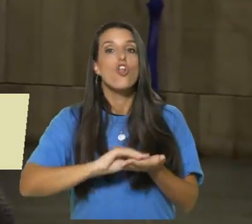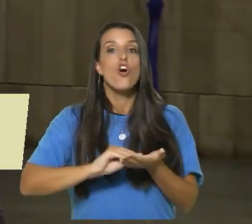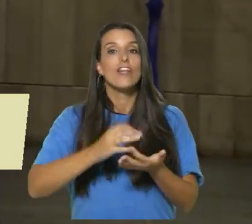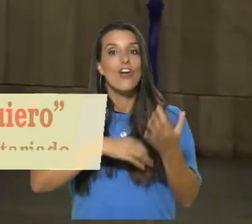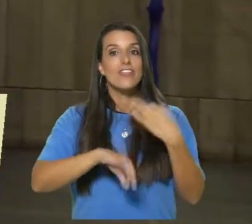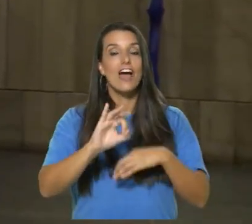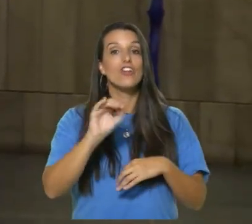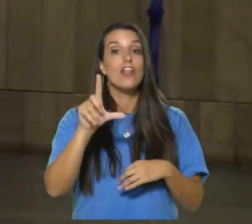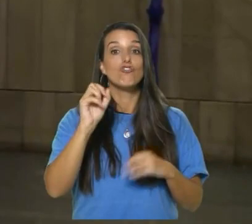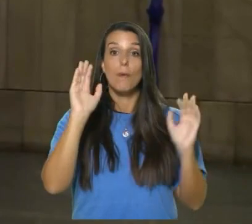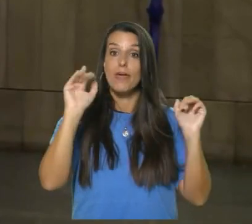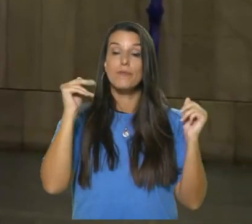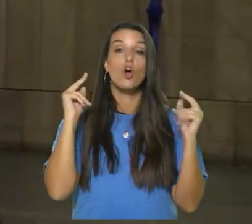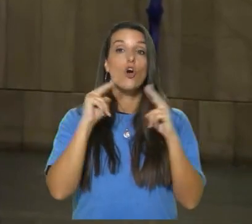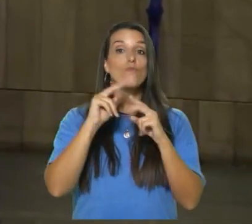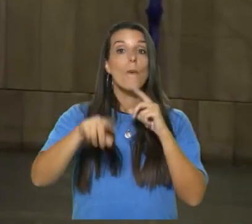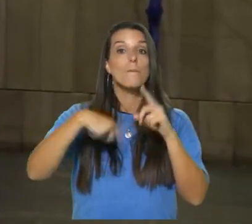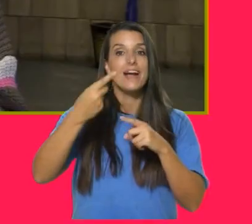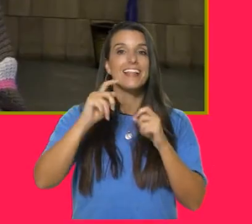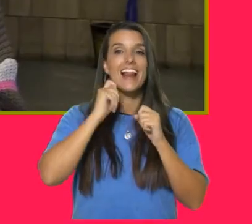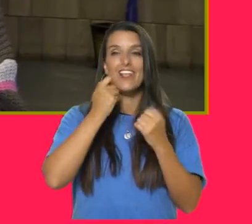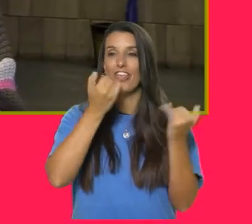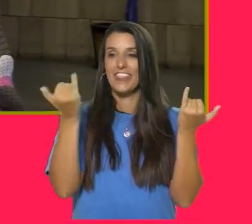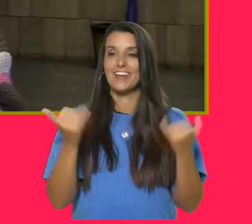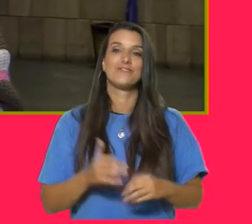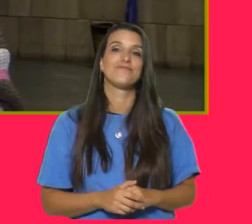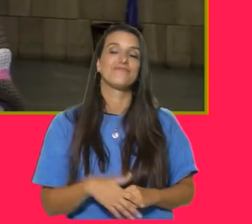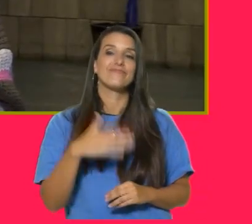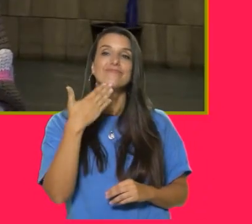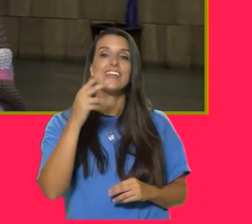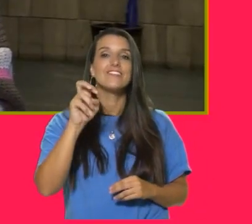el Leo yo me despido nos volvemos a encontrar mañana que tengan buena jornada Gracias virna muchísimas